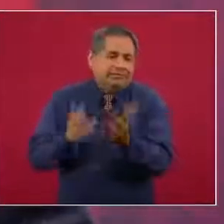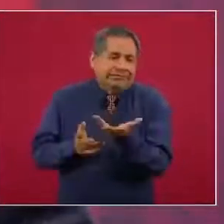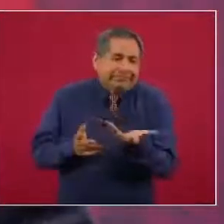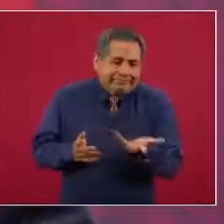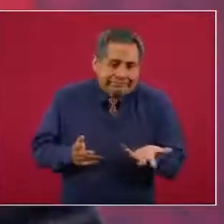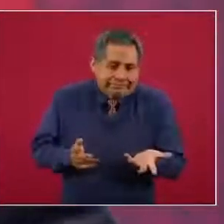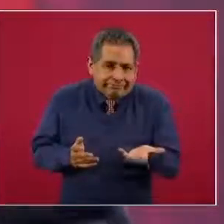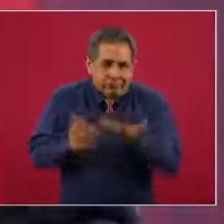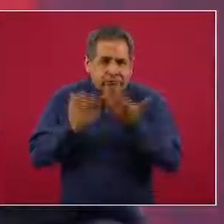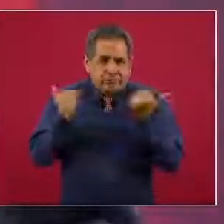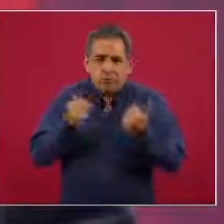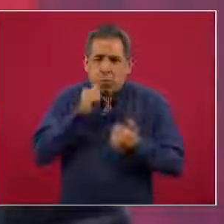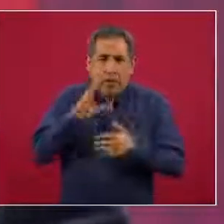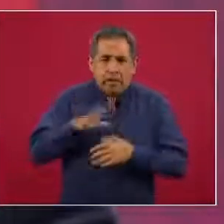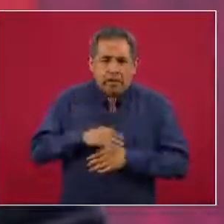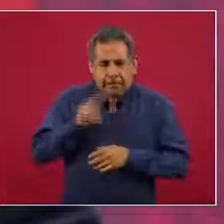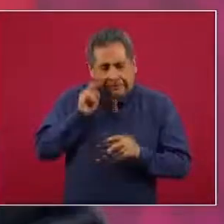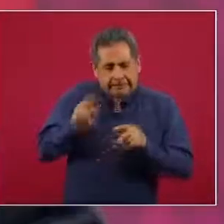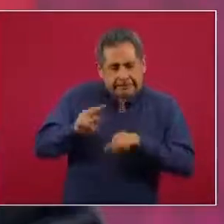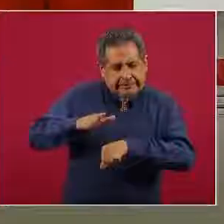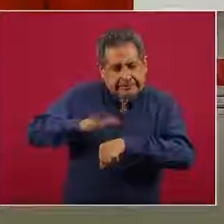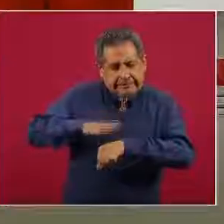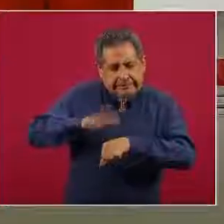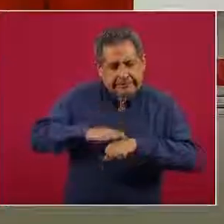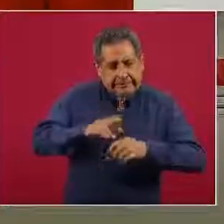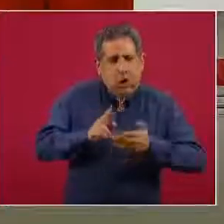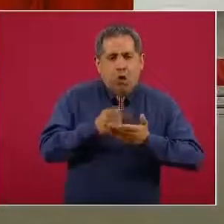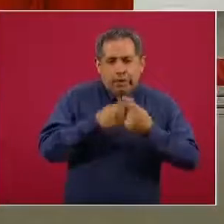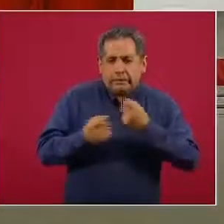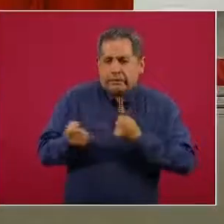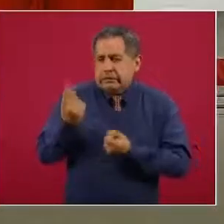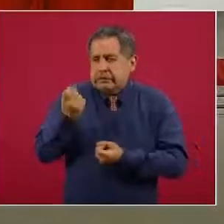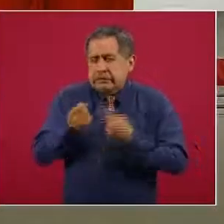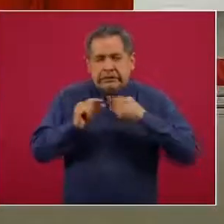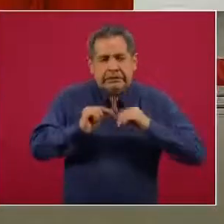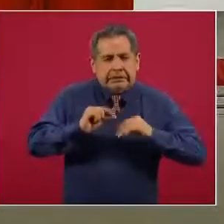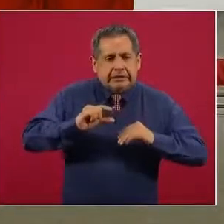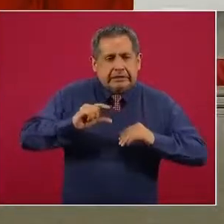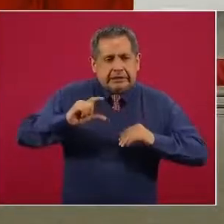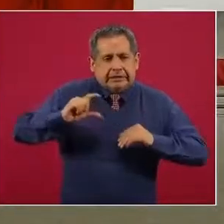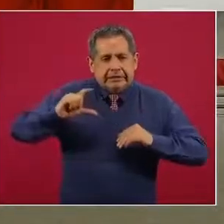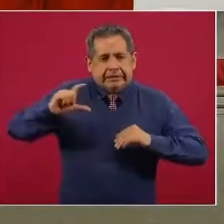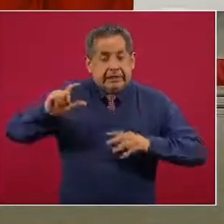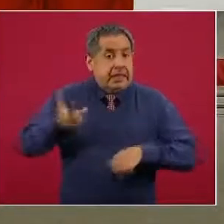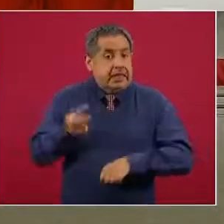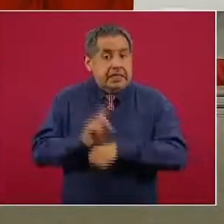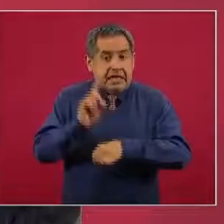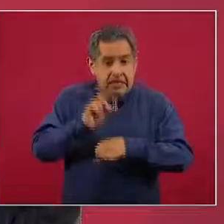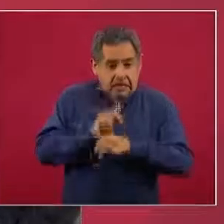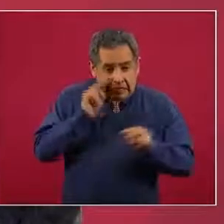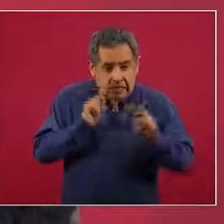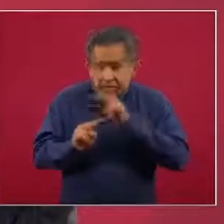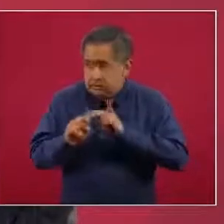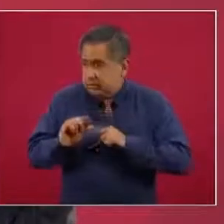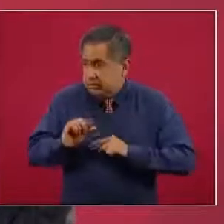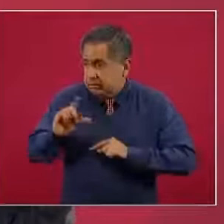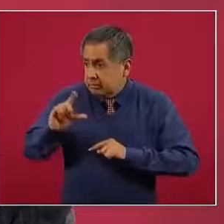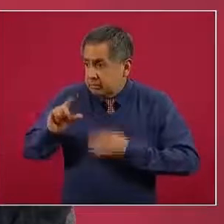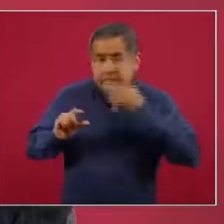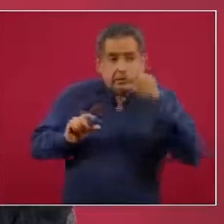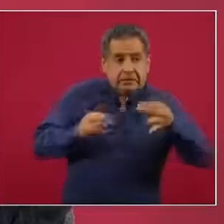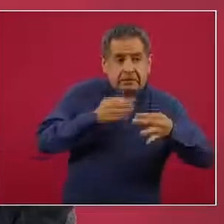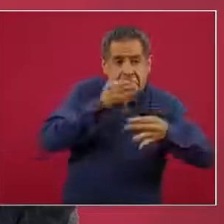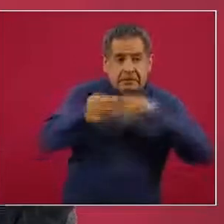usamos es, vemos estas señales tempranas de rebrote, y esto lo estamos interpretando día con día y lo estamos comunicando día con